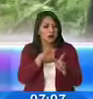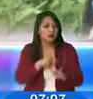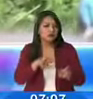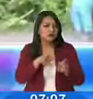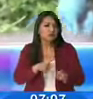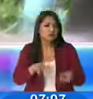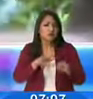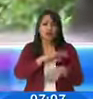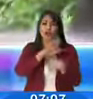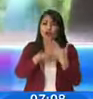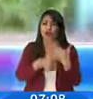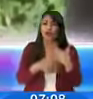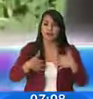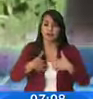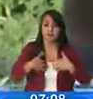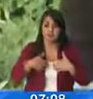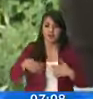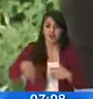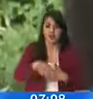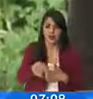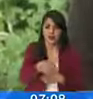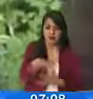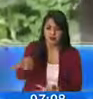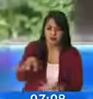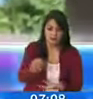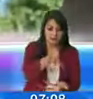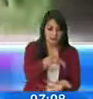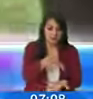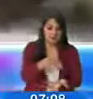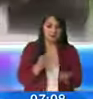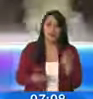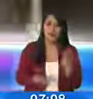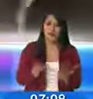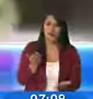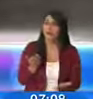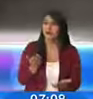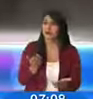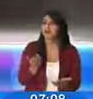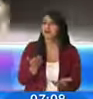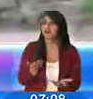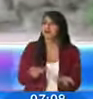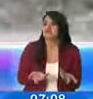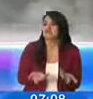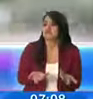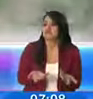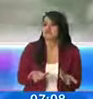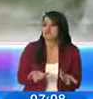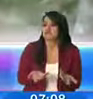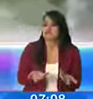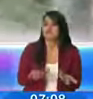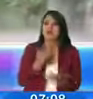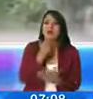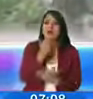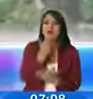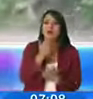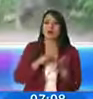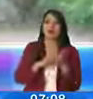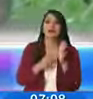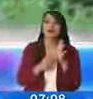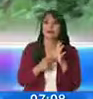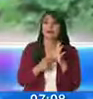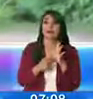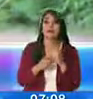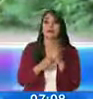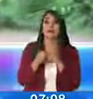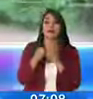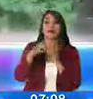sido incautadas a efecto de determinar si es que las mismas se encuentran pues en el libro rojo que denomina así el